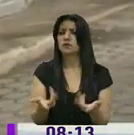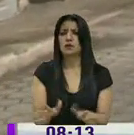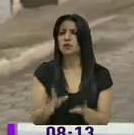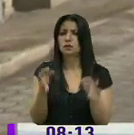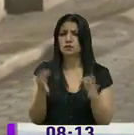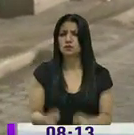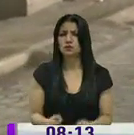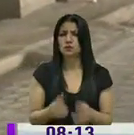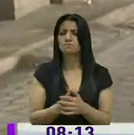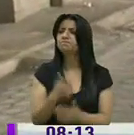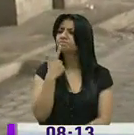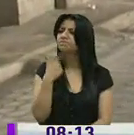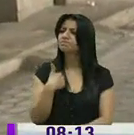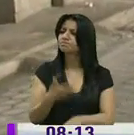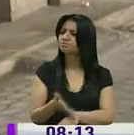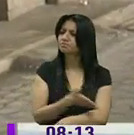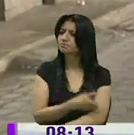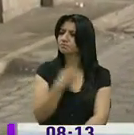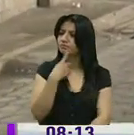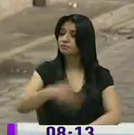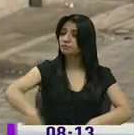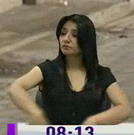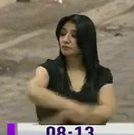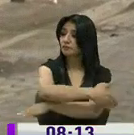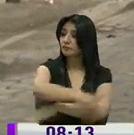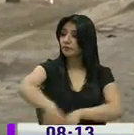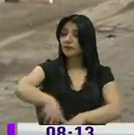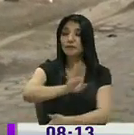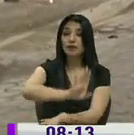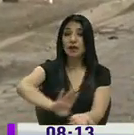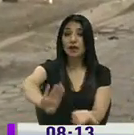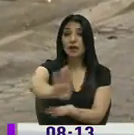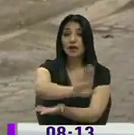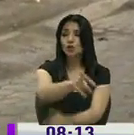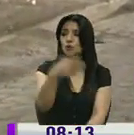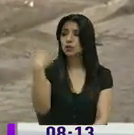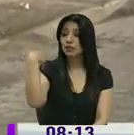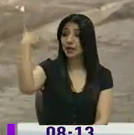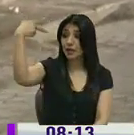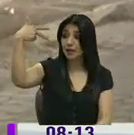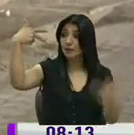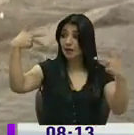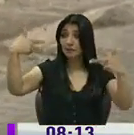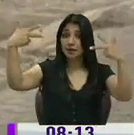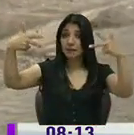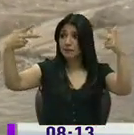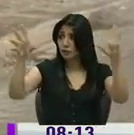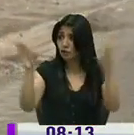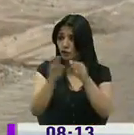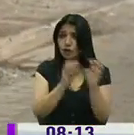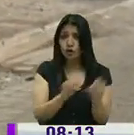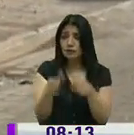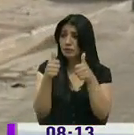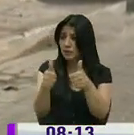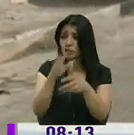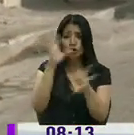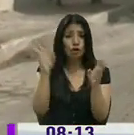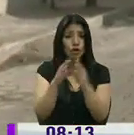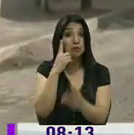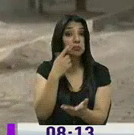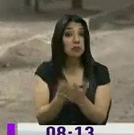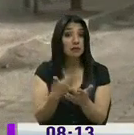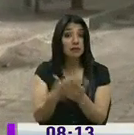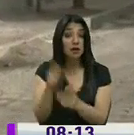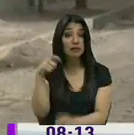me decía me comentaba que en esta calle en todo el barrio ustedes tienen incluso cámaras de seguridad es decir pueden proporcionar a la policía